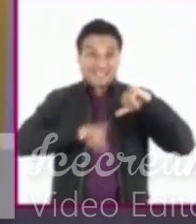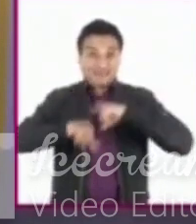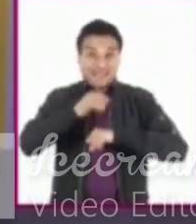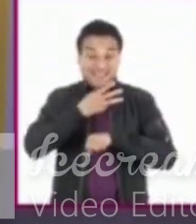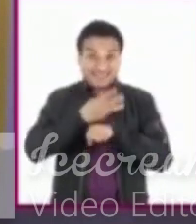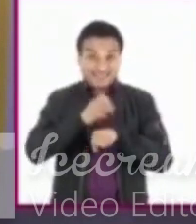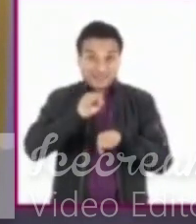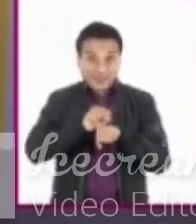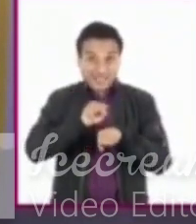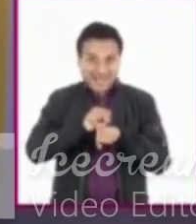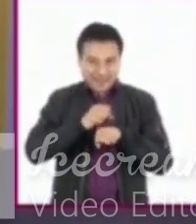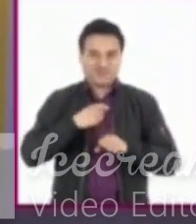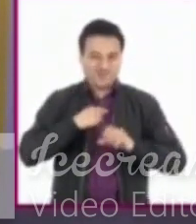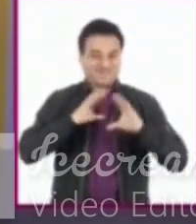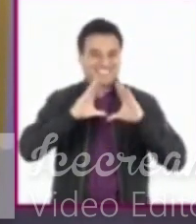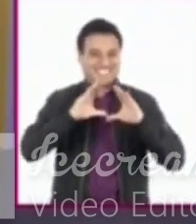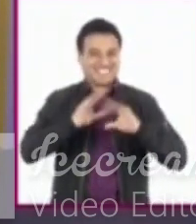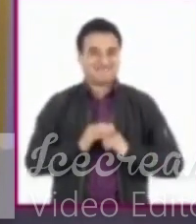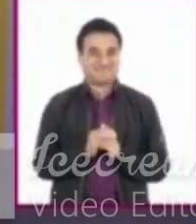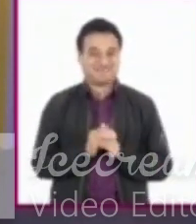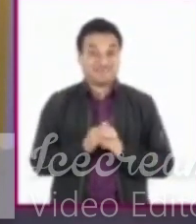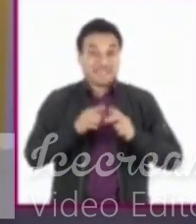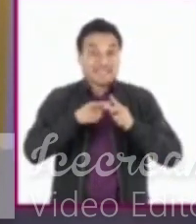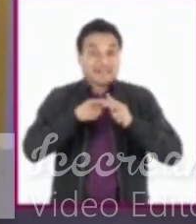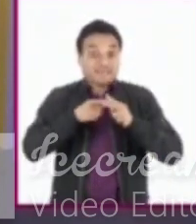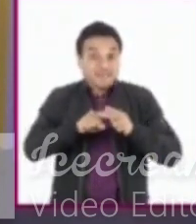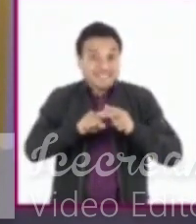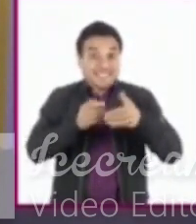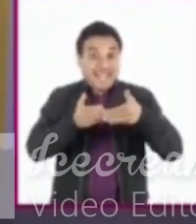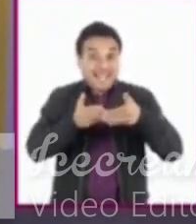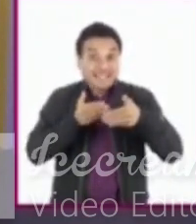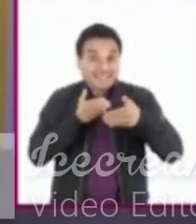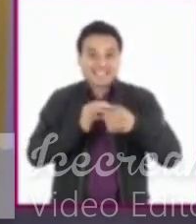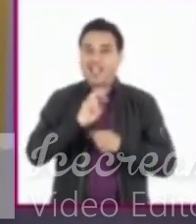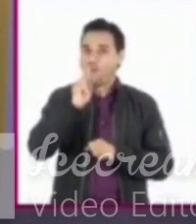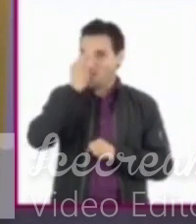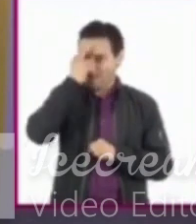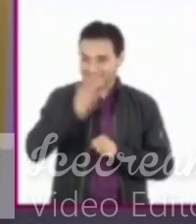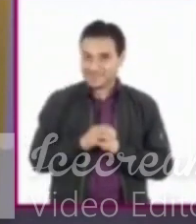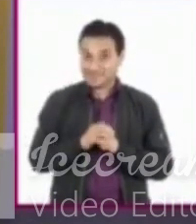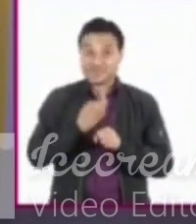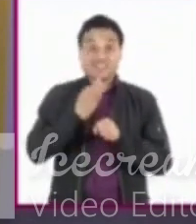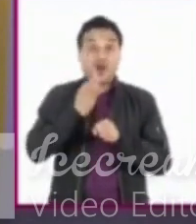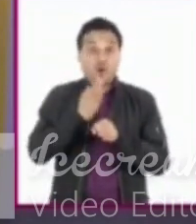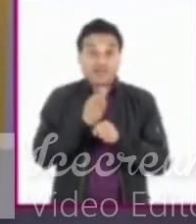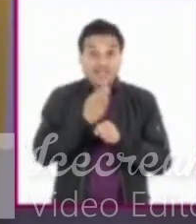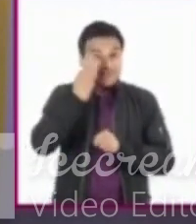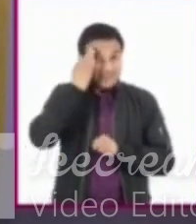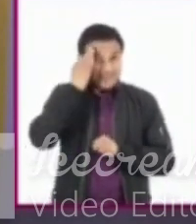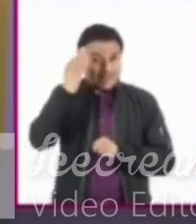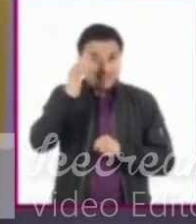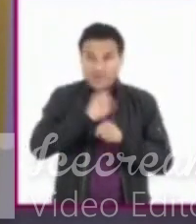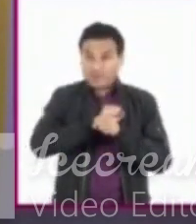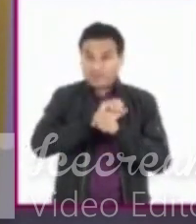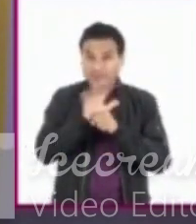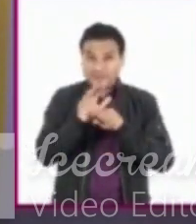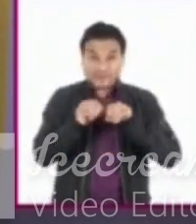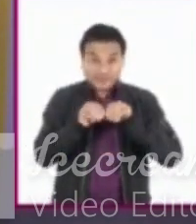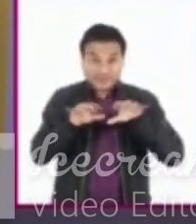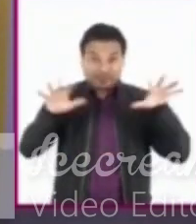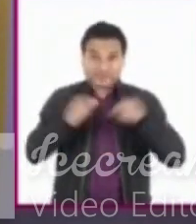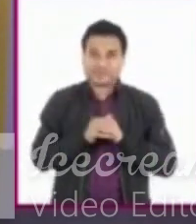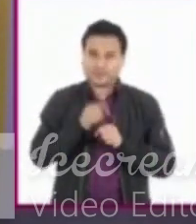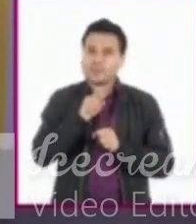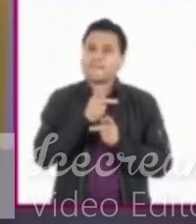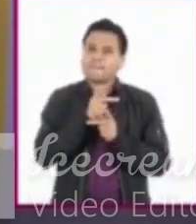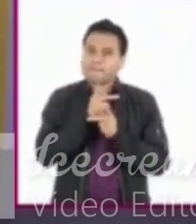de secundaria. Antes de comenzar, recuerden que durante este periodo de contingencia ha sido muy útil ser